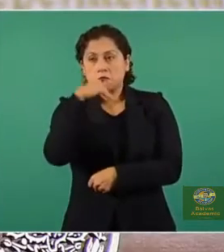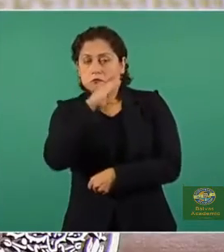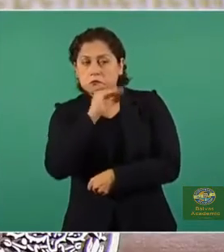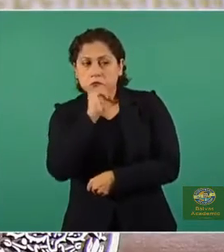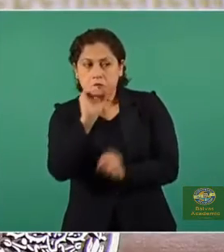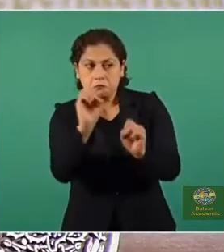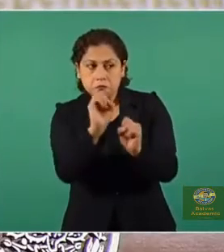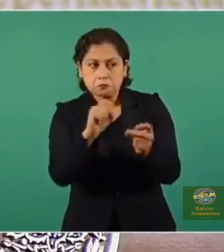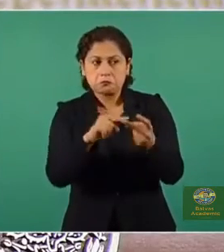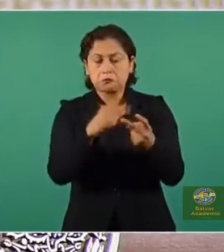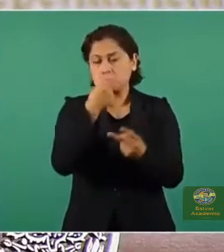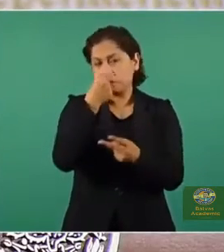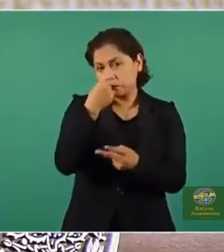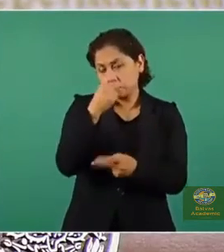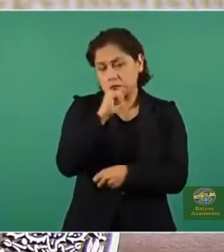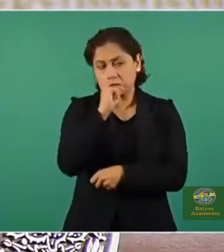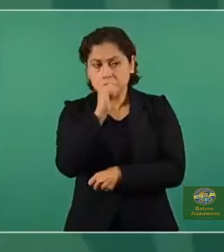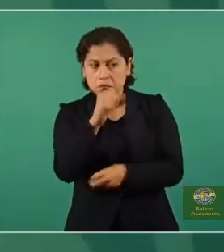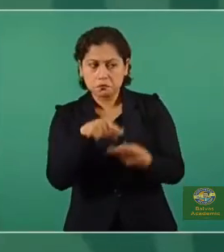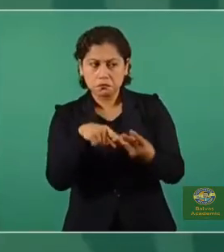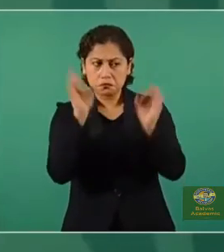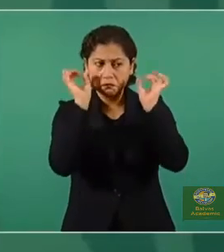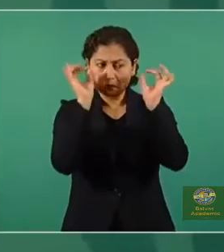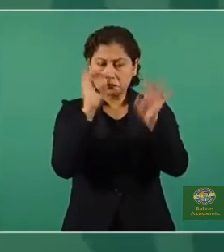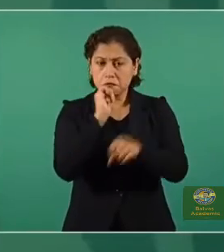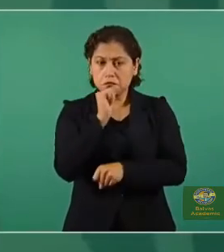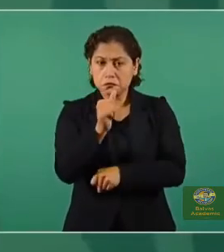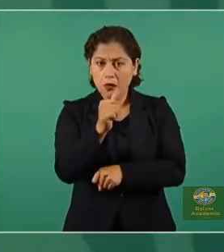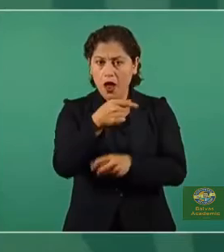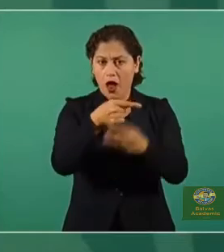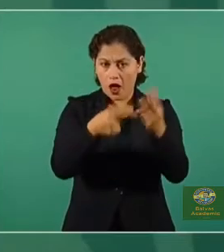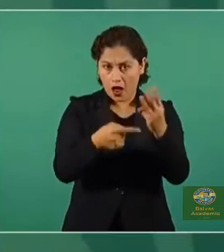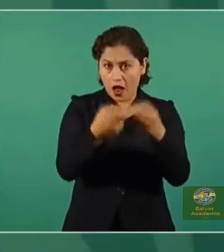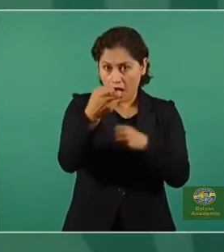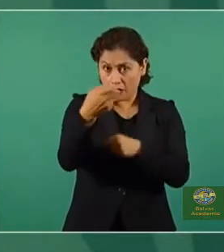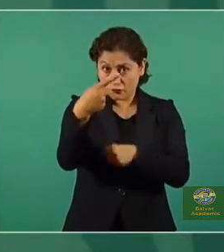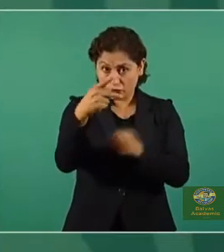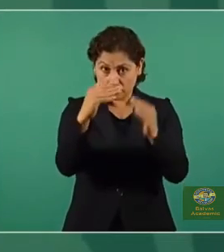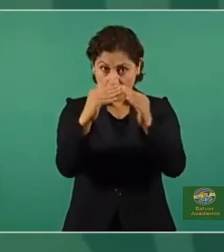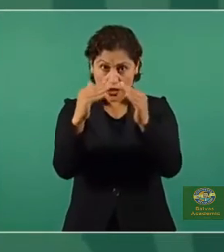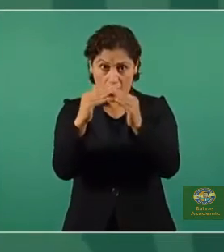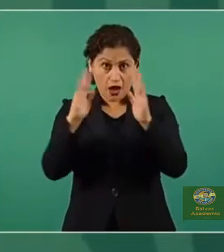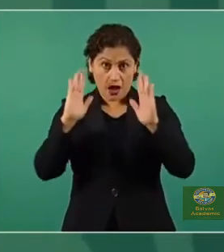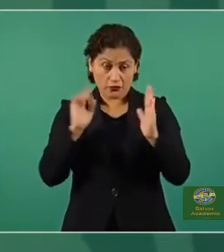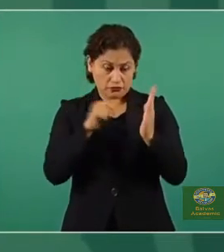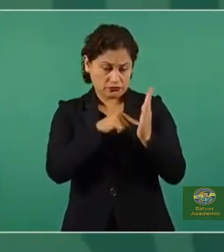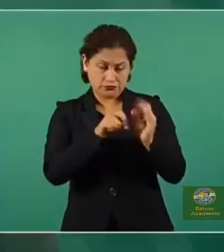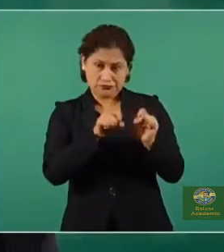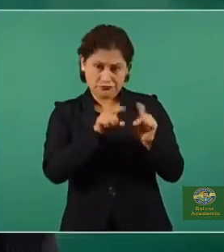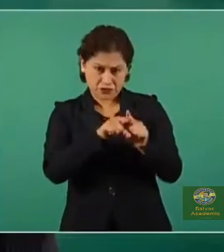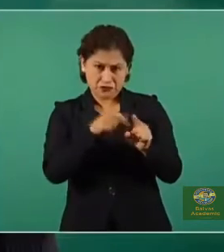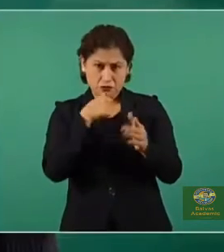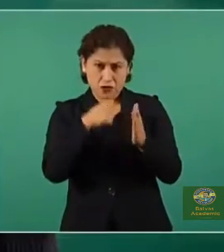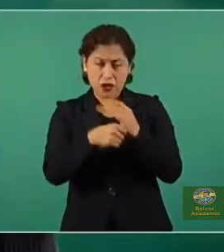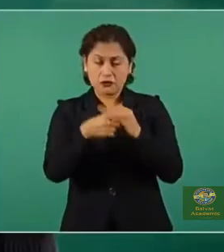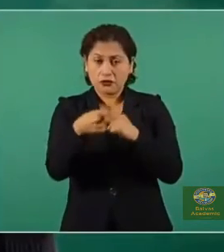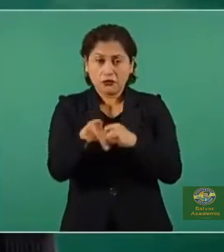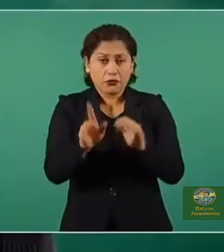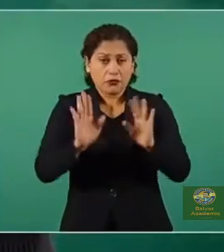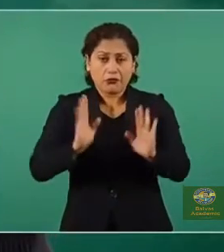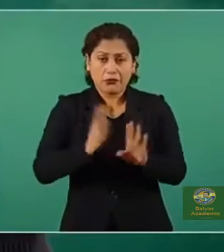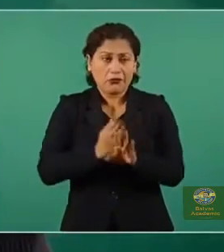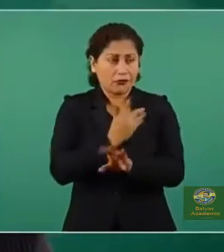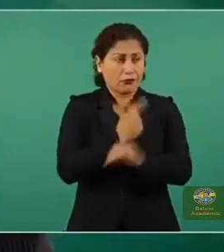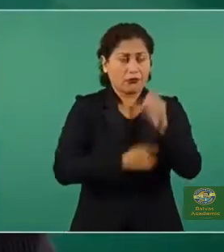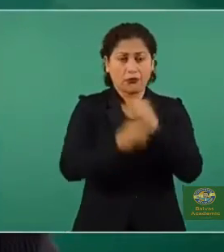tos, si no presenta dolor de cabeza. Eso se hace independientemente, al menos de manera práctica, todos